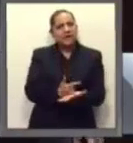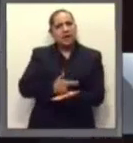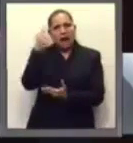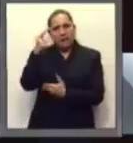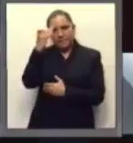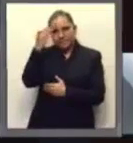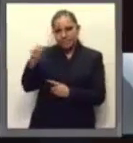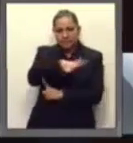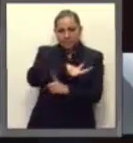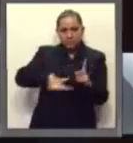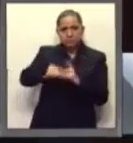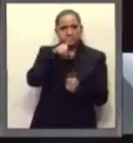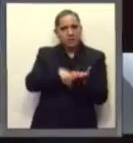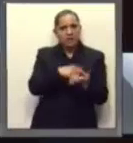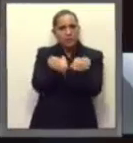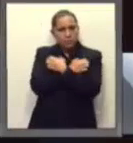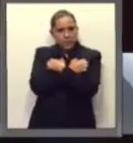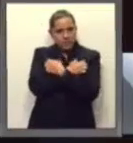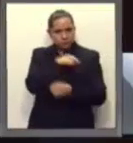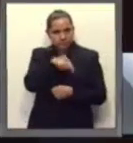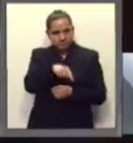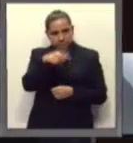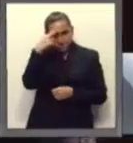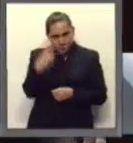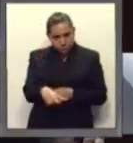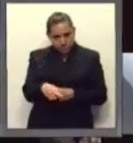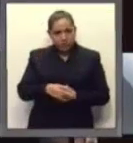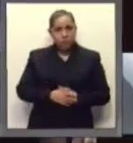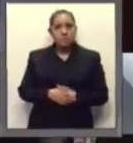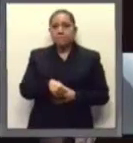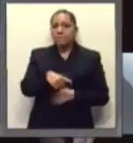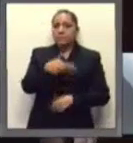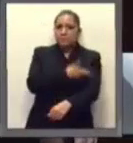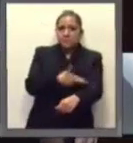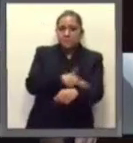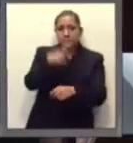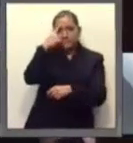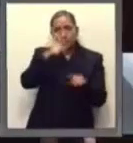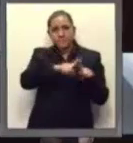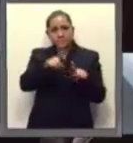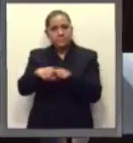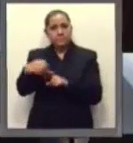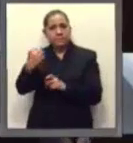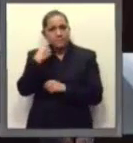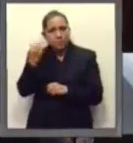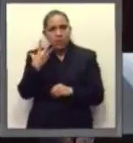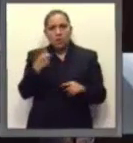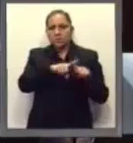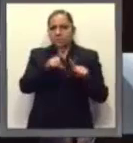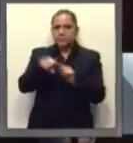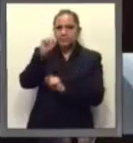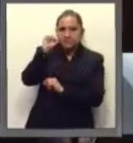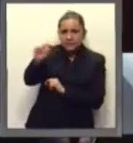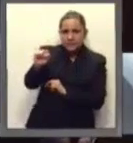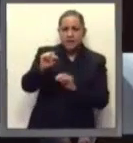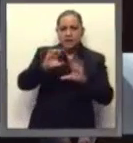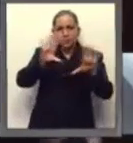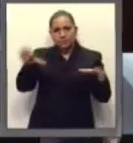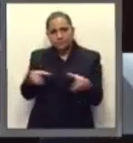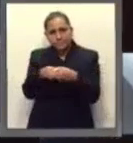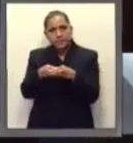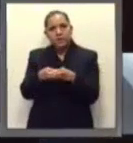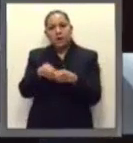México. Hoy, luego de la realización de foros, movilizaciones sindicales, extensa cobertura